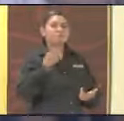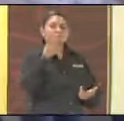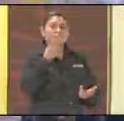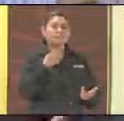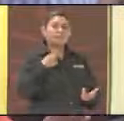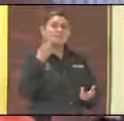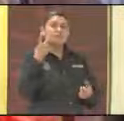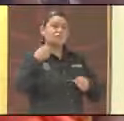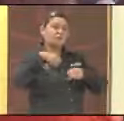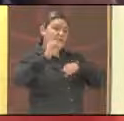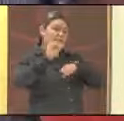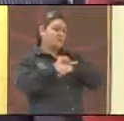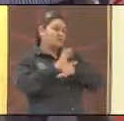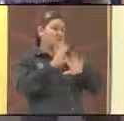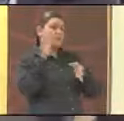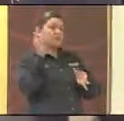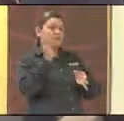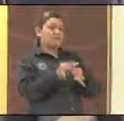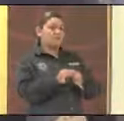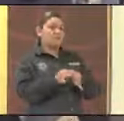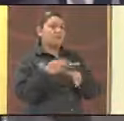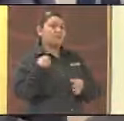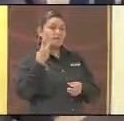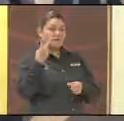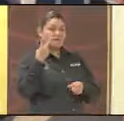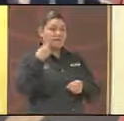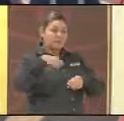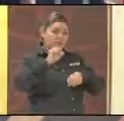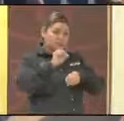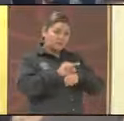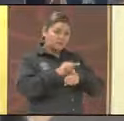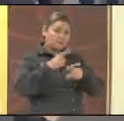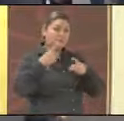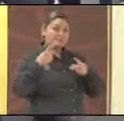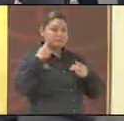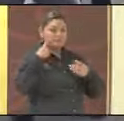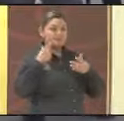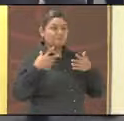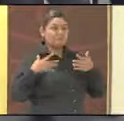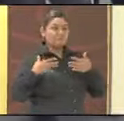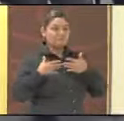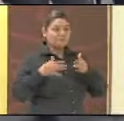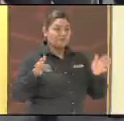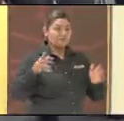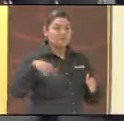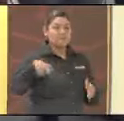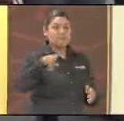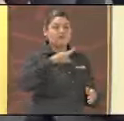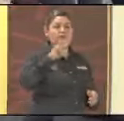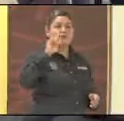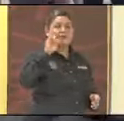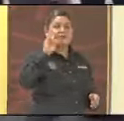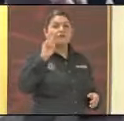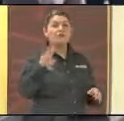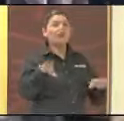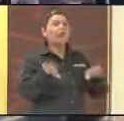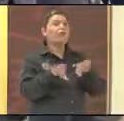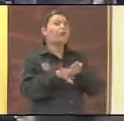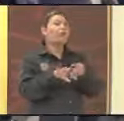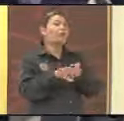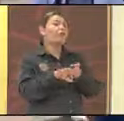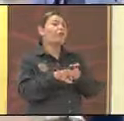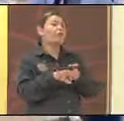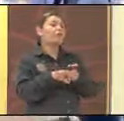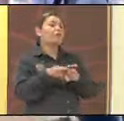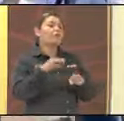que en 2 semanas está listo. Pues en 2 semanas vamos a inaugurarlo y van a ver ustedes cómo además de que